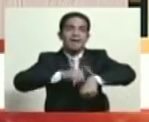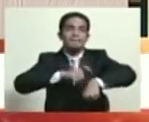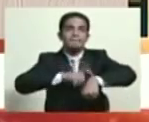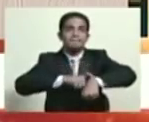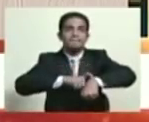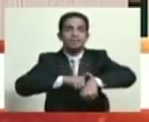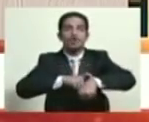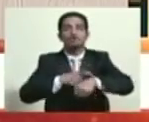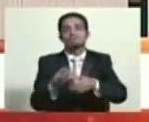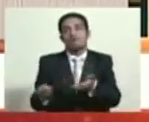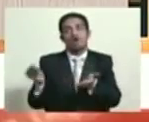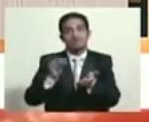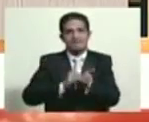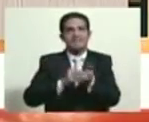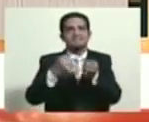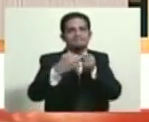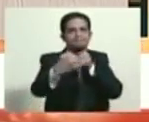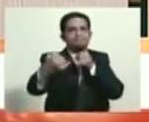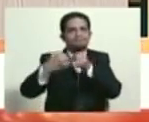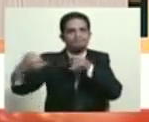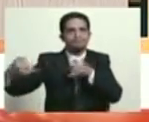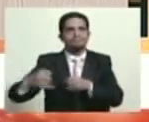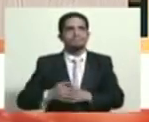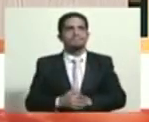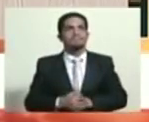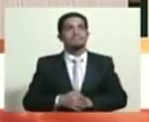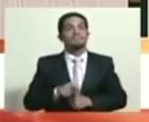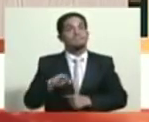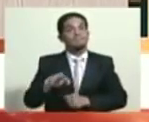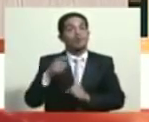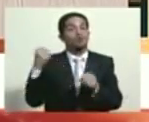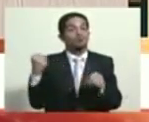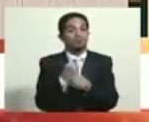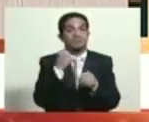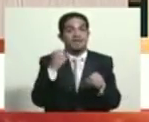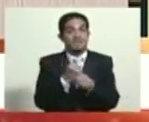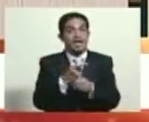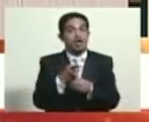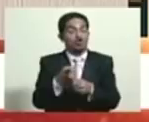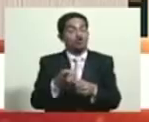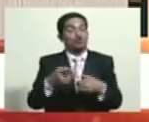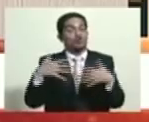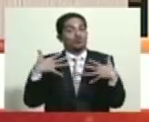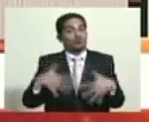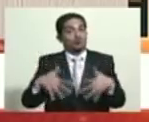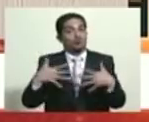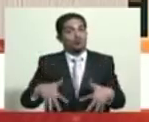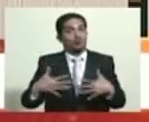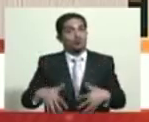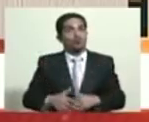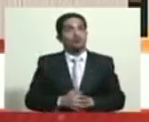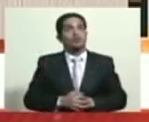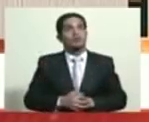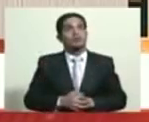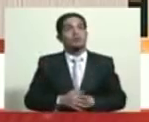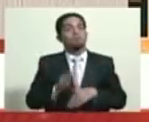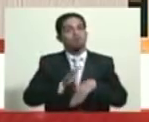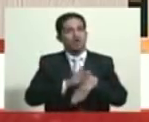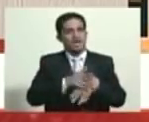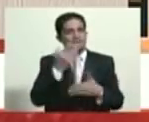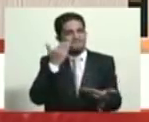recuperación. Ha sido una labor muy ardua, porque miren cómo